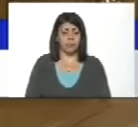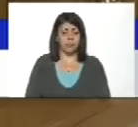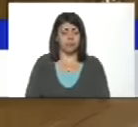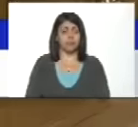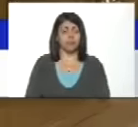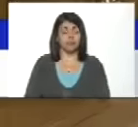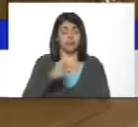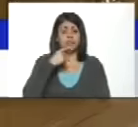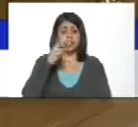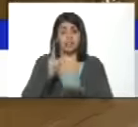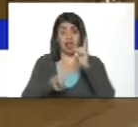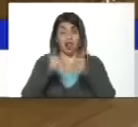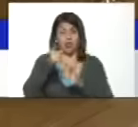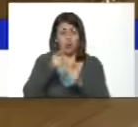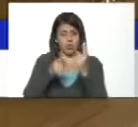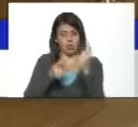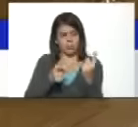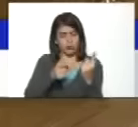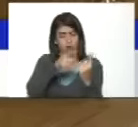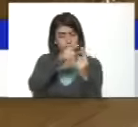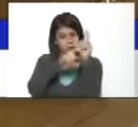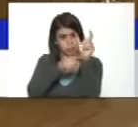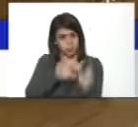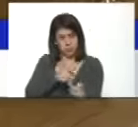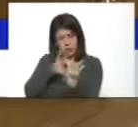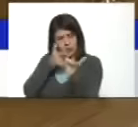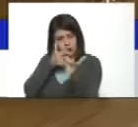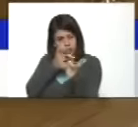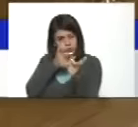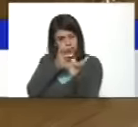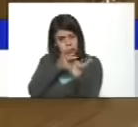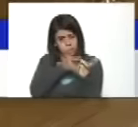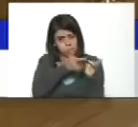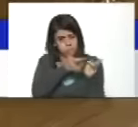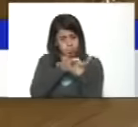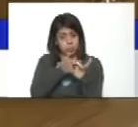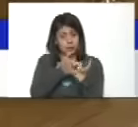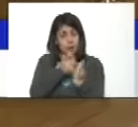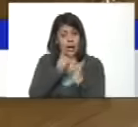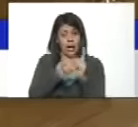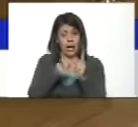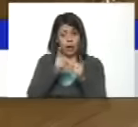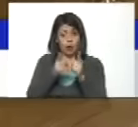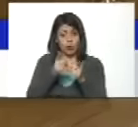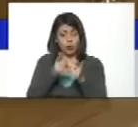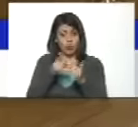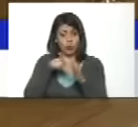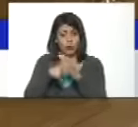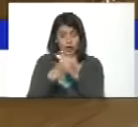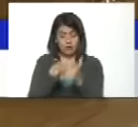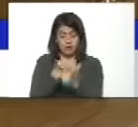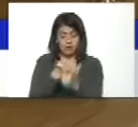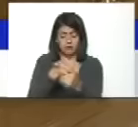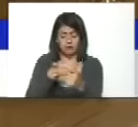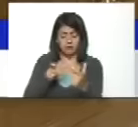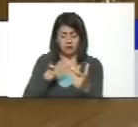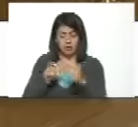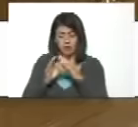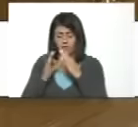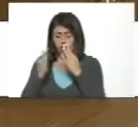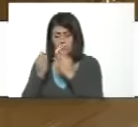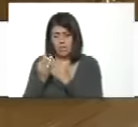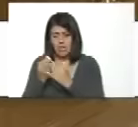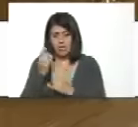Tiene referencia de algunos que los fusilaron. Es más, tiene referencia de algunos que estando en el velorio, en la casa de sus